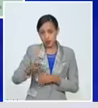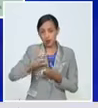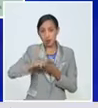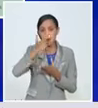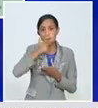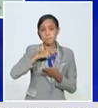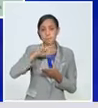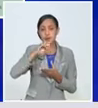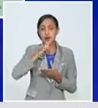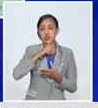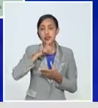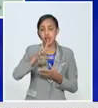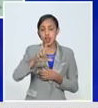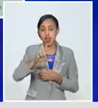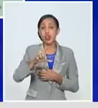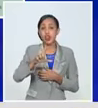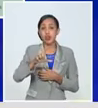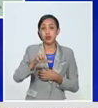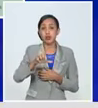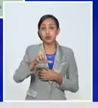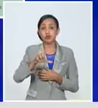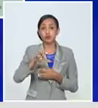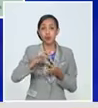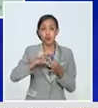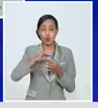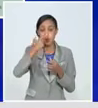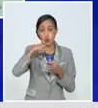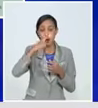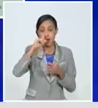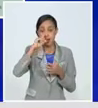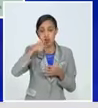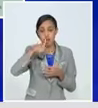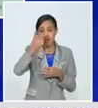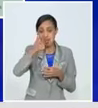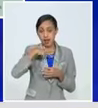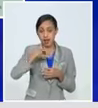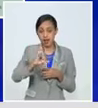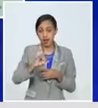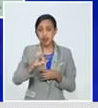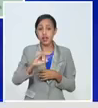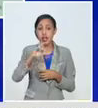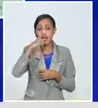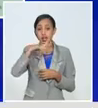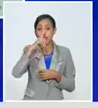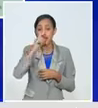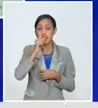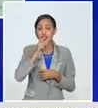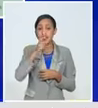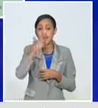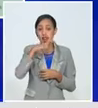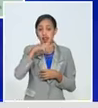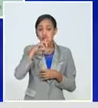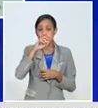Guanajay, Candelaria y Alquizar con 1 cada uno. La